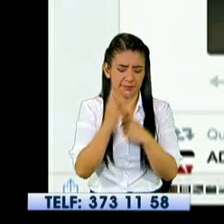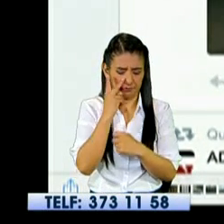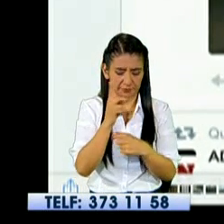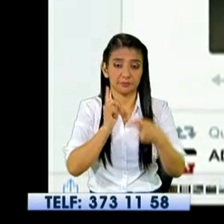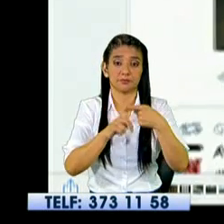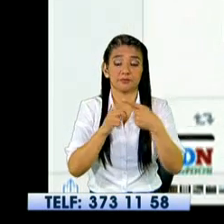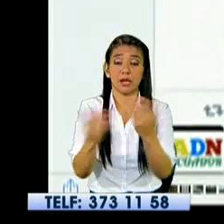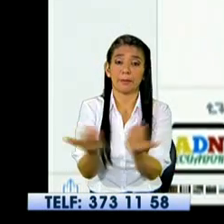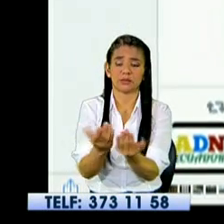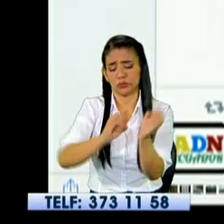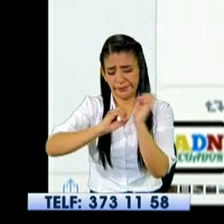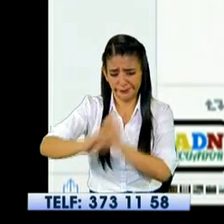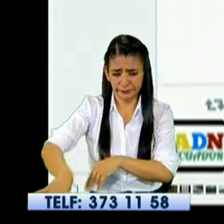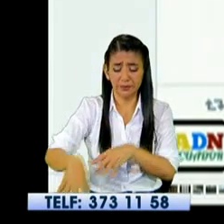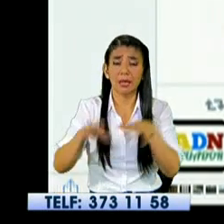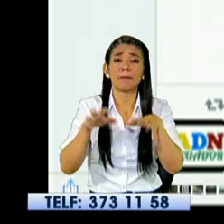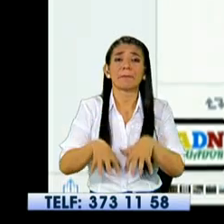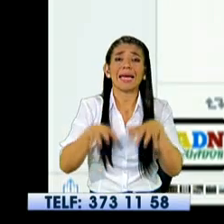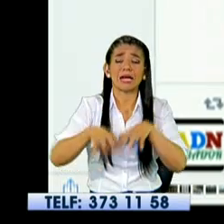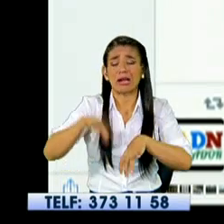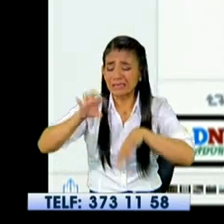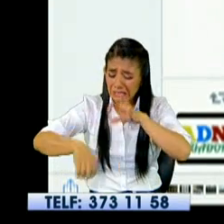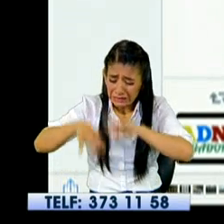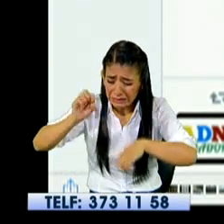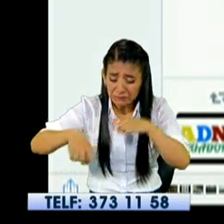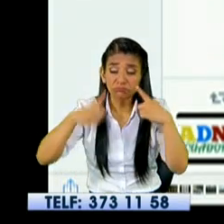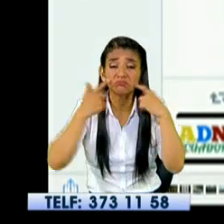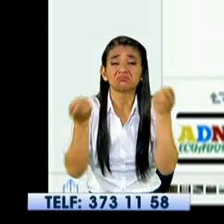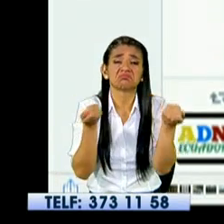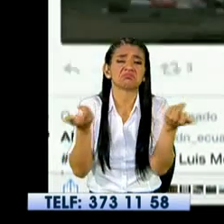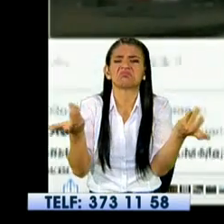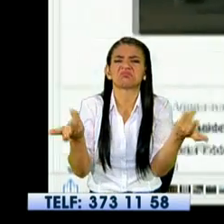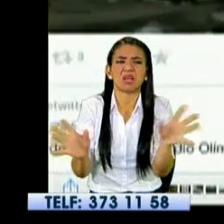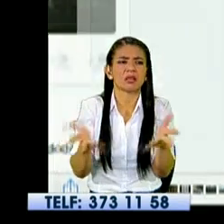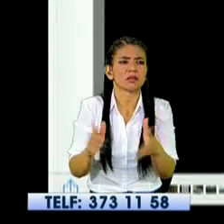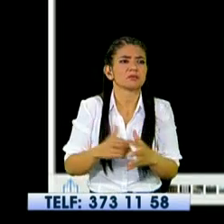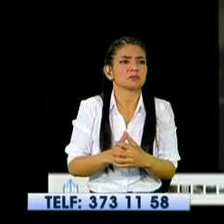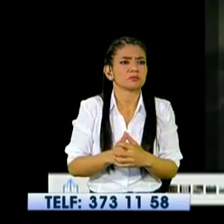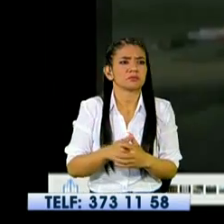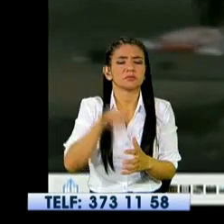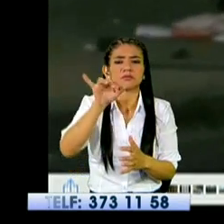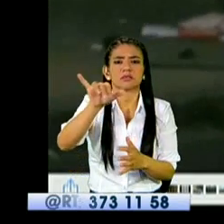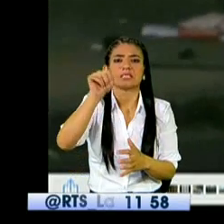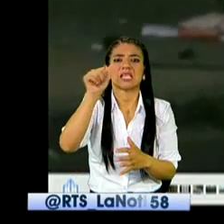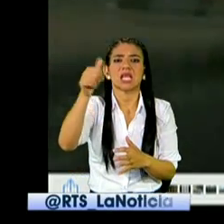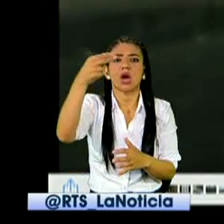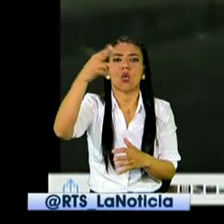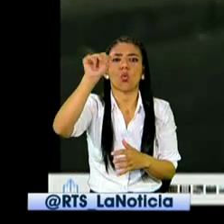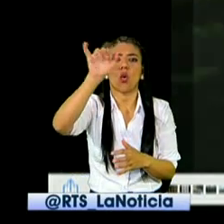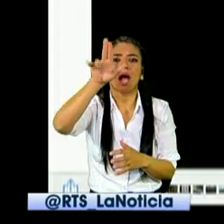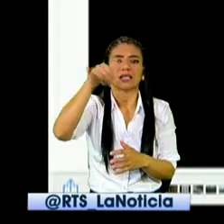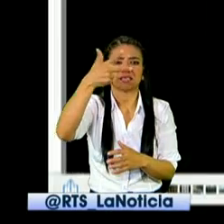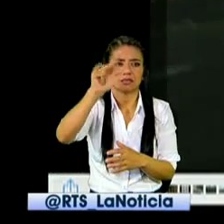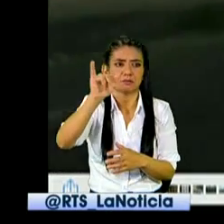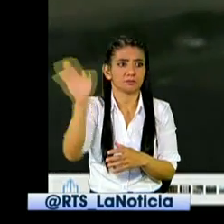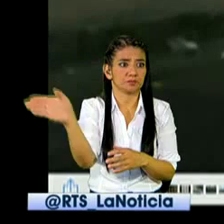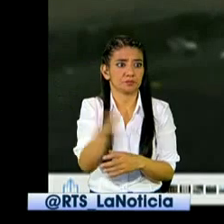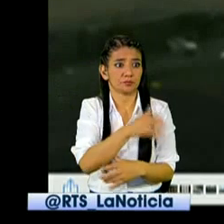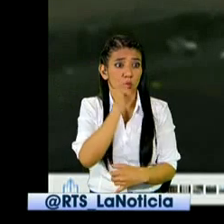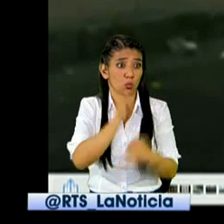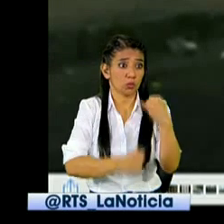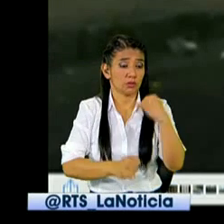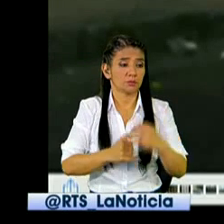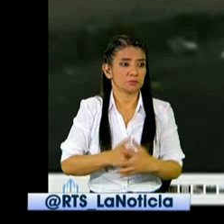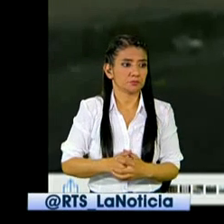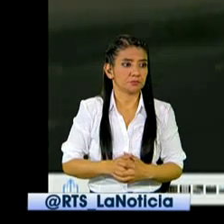reguero de basura y perros callejeros sin control en las calles de Aguachi y Centaris, ahí está. Miren, y finalmente, esto